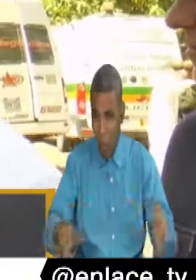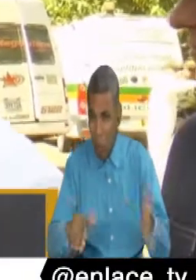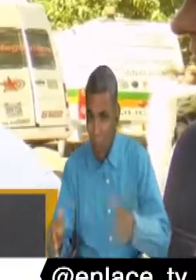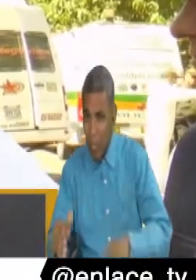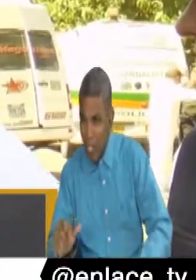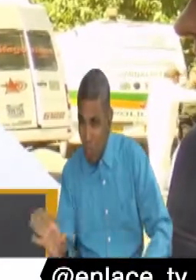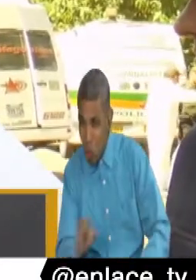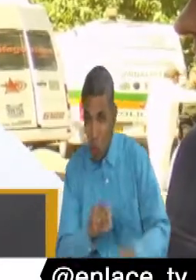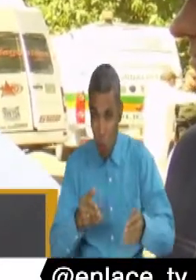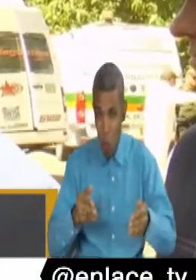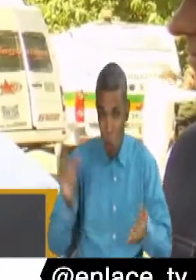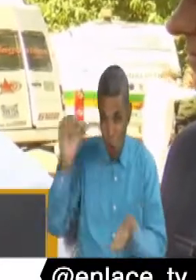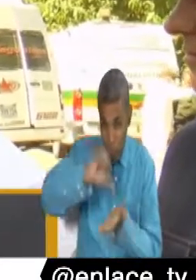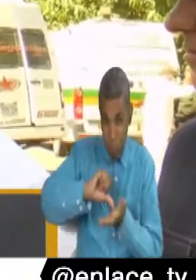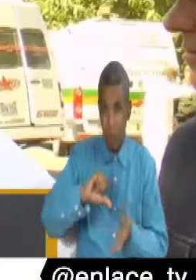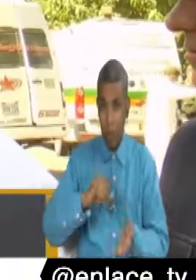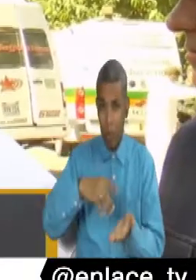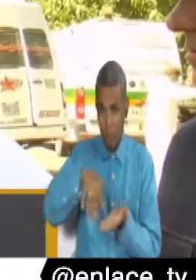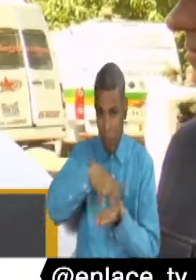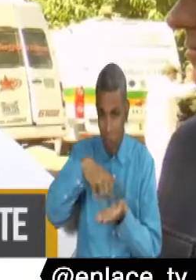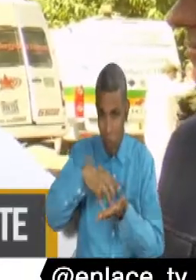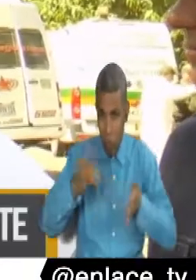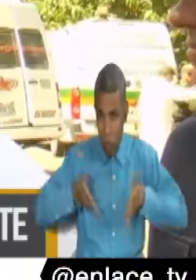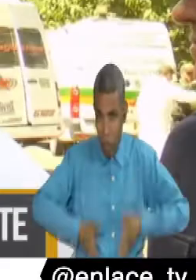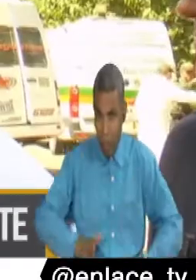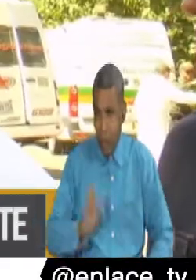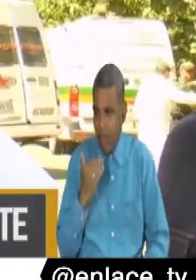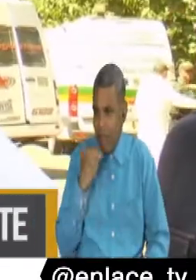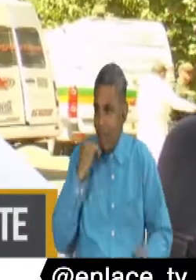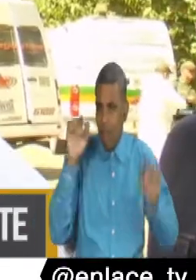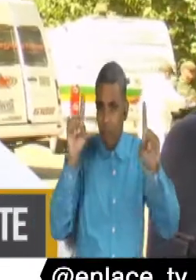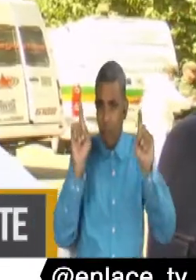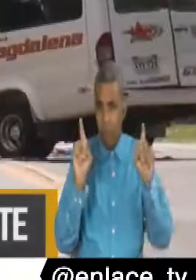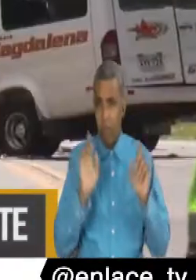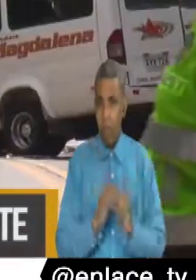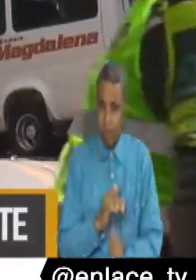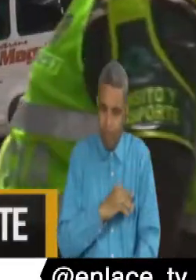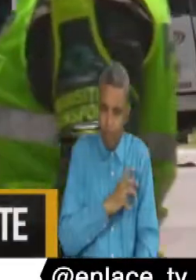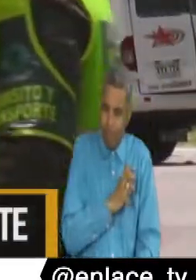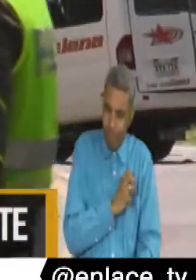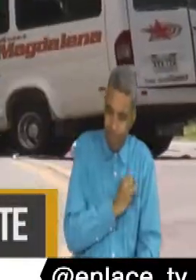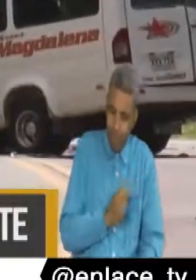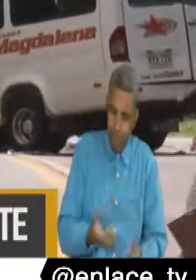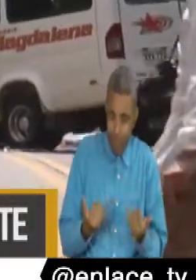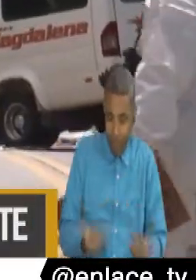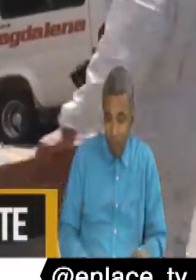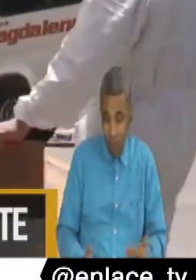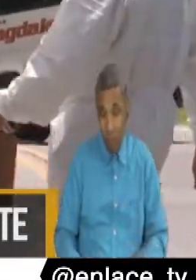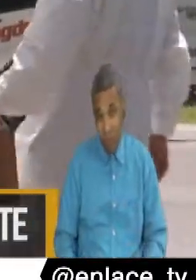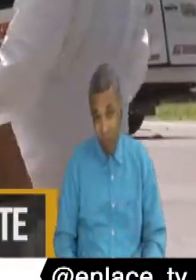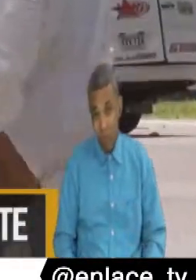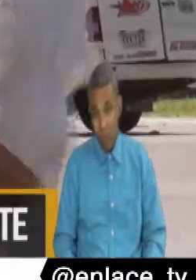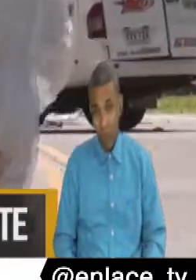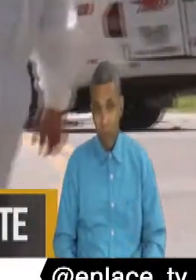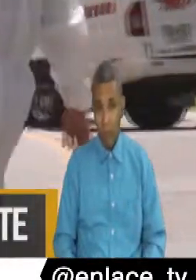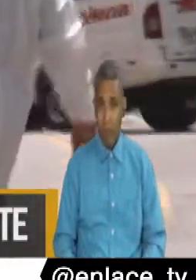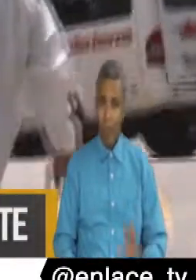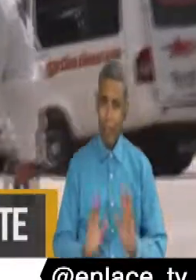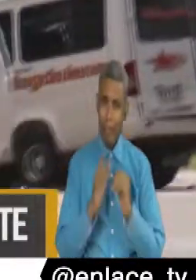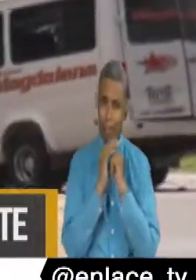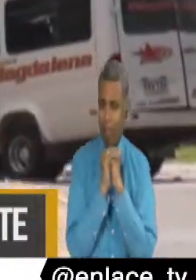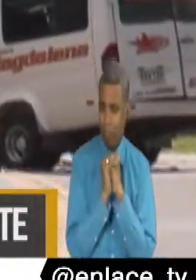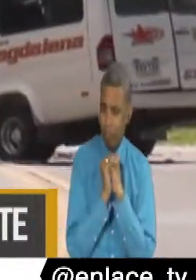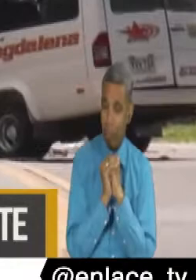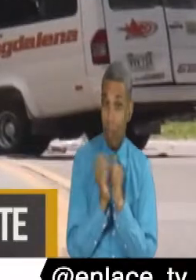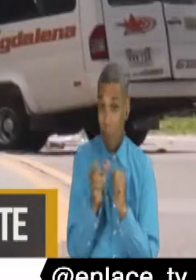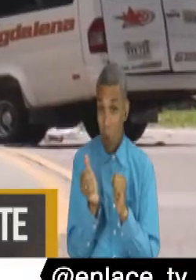pues esta es una tragedia que embarga de dolor al departamento, y que en este momento estamos pidiendo por y orando por las 6 personas